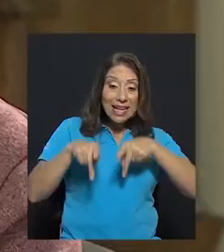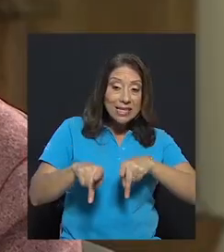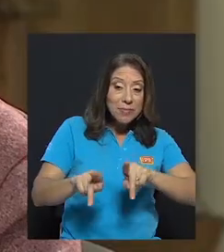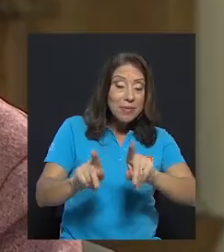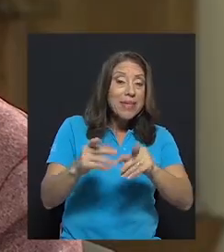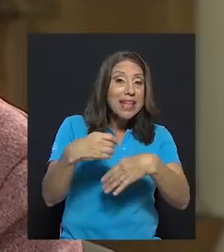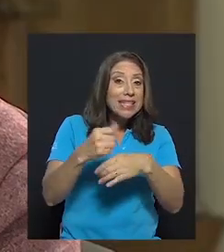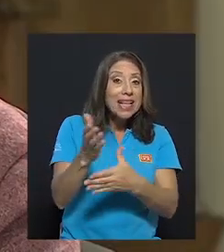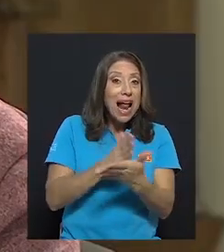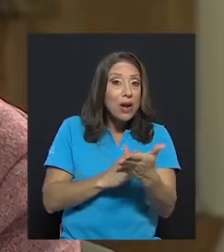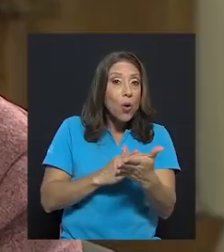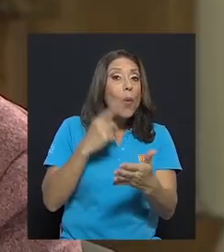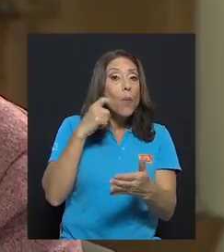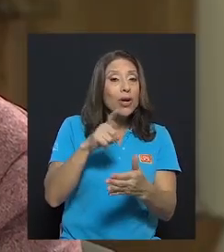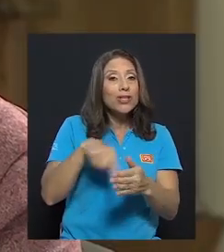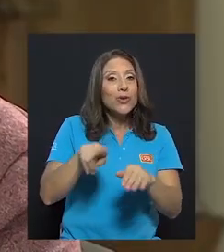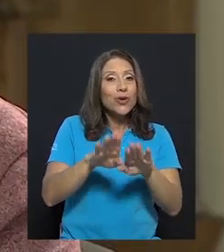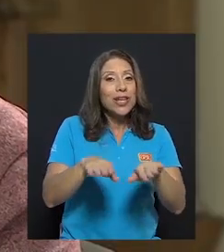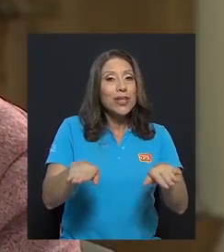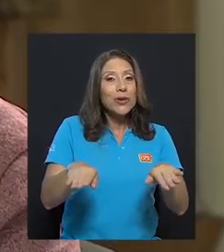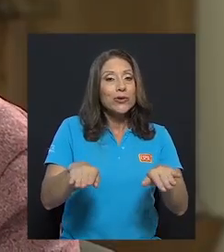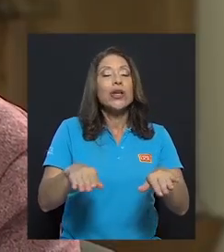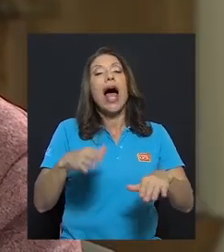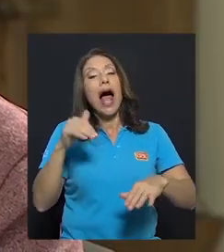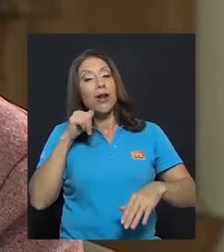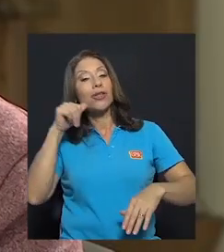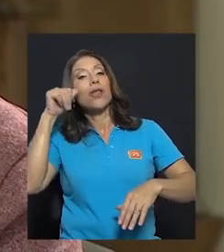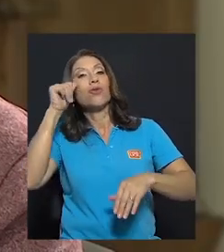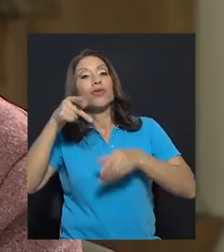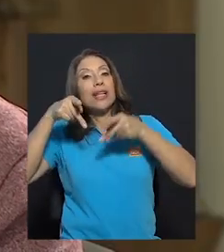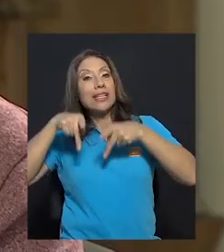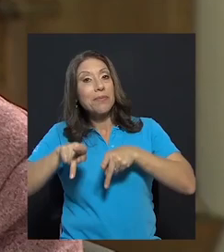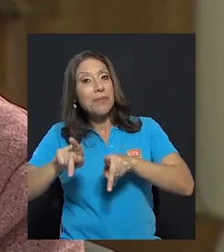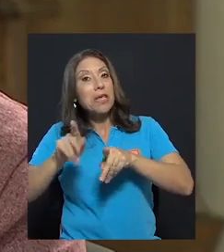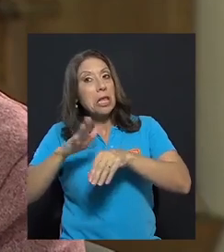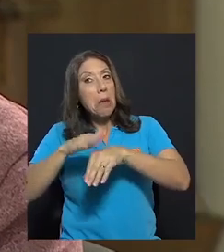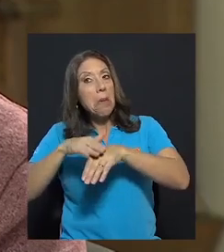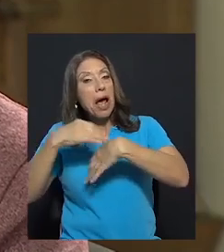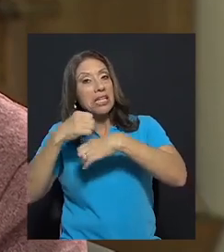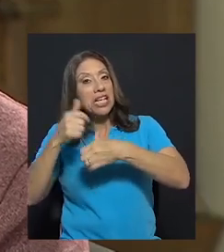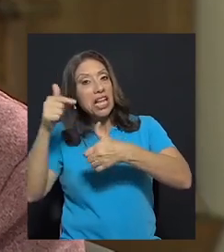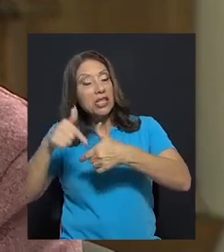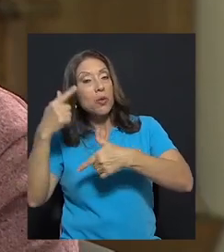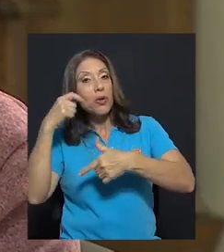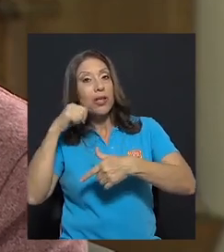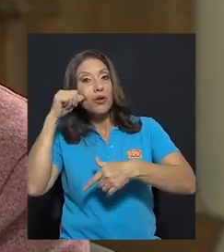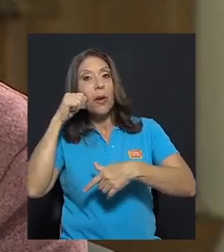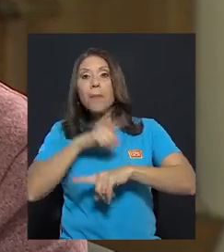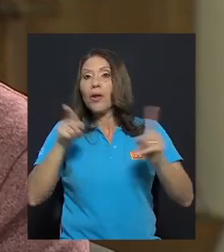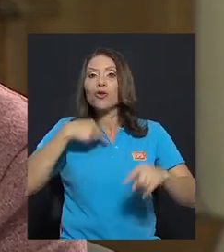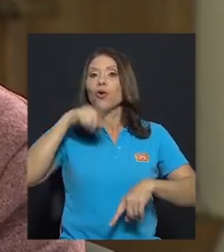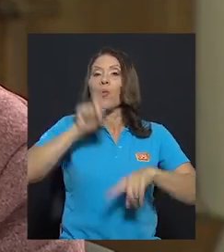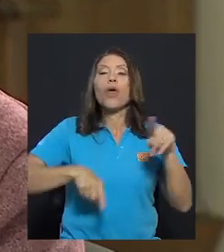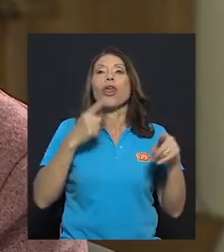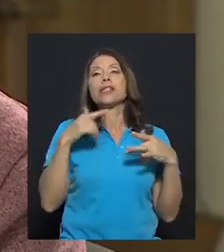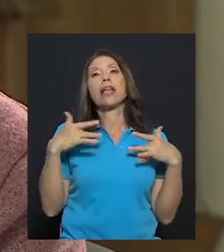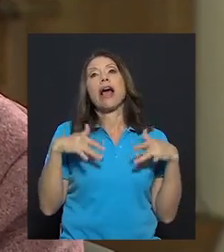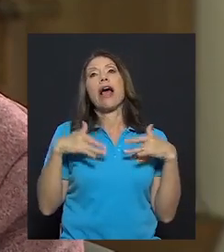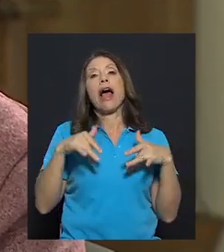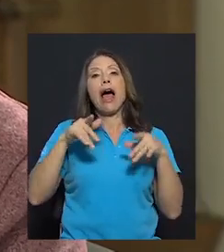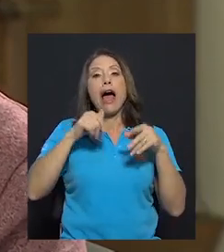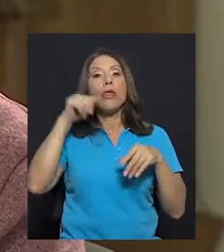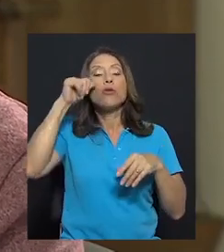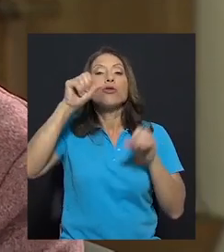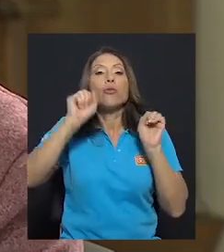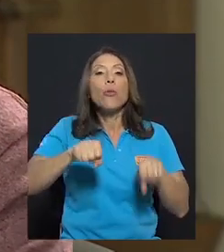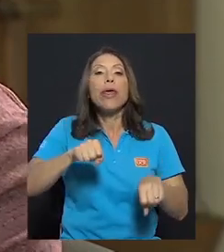a los adultos se les permite hacer esto porque son adultos, pero no es como que yo diga, bueno, es que los adultos pueden tomar licor porque son adultos, no. Hay que explicarles